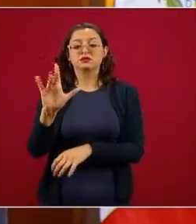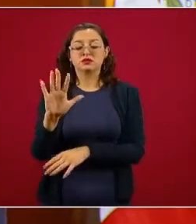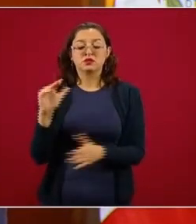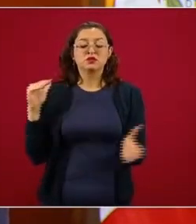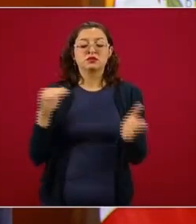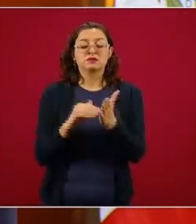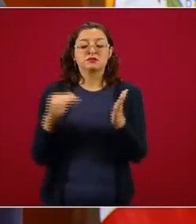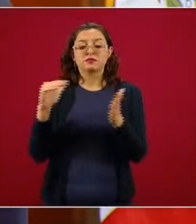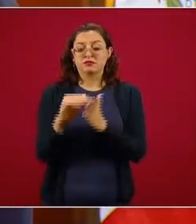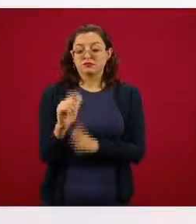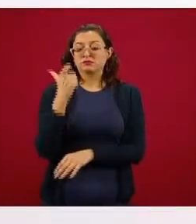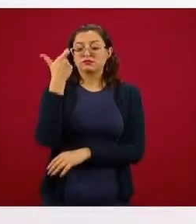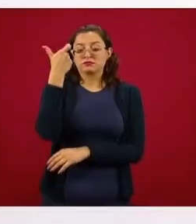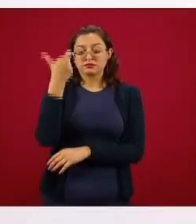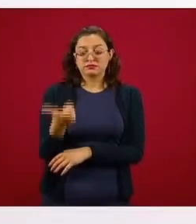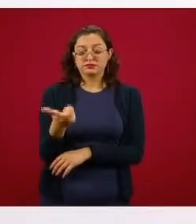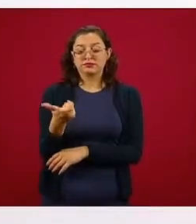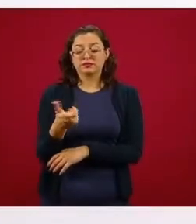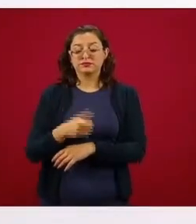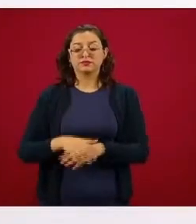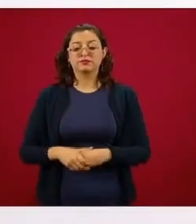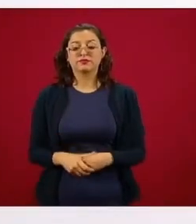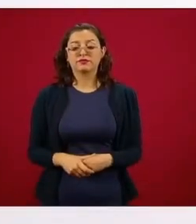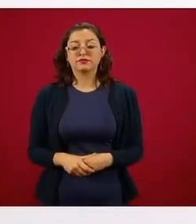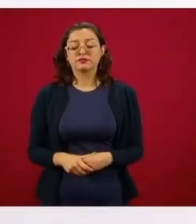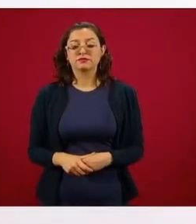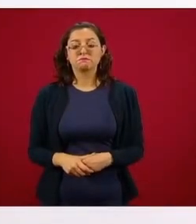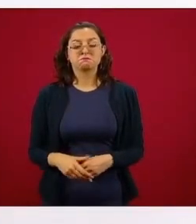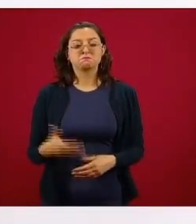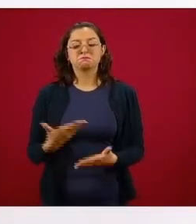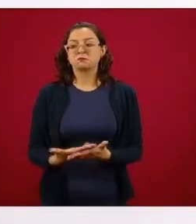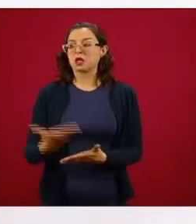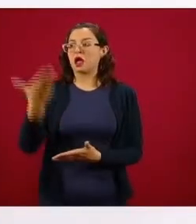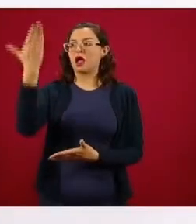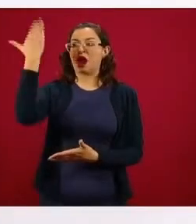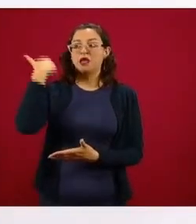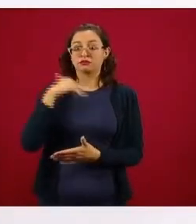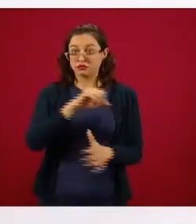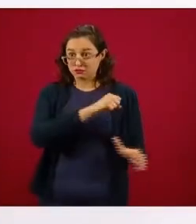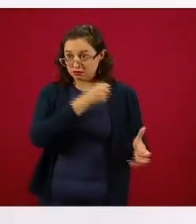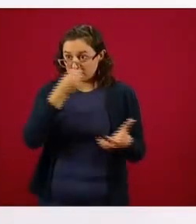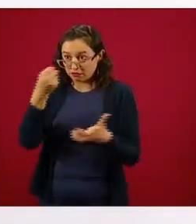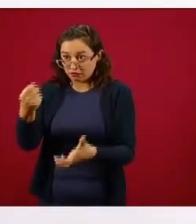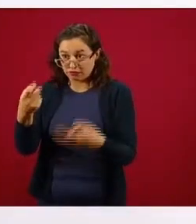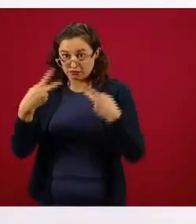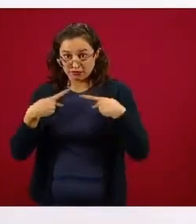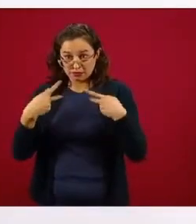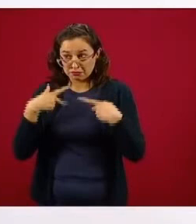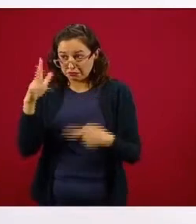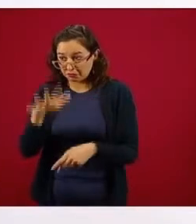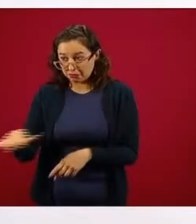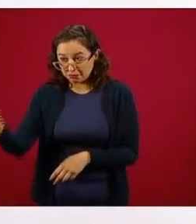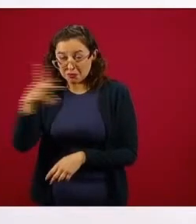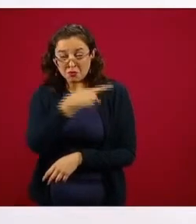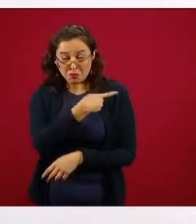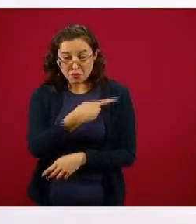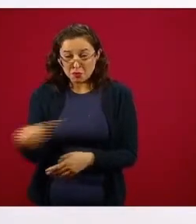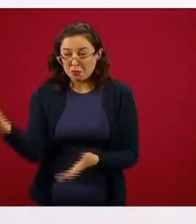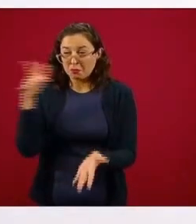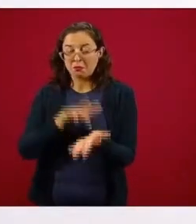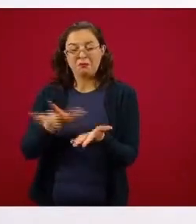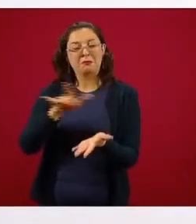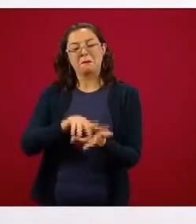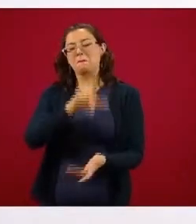650,000 millones de pesos, cantidad que nunca habían recibido, sobre todo los más pobres